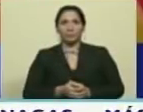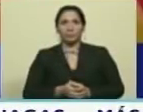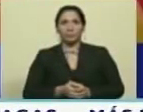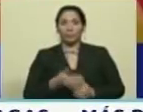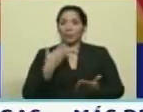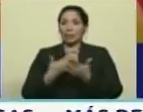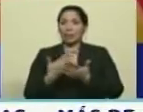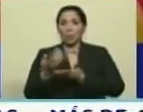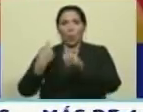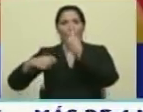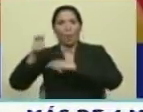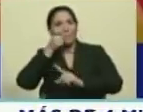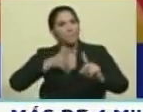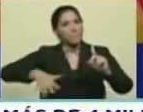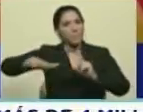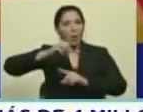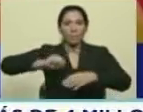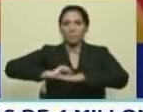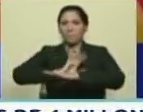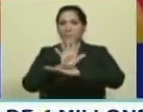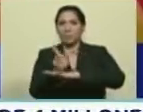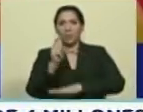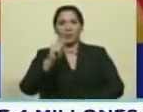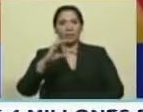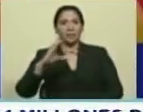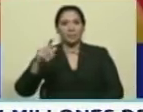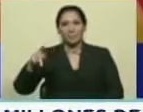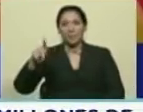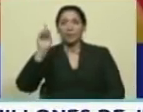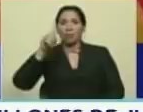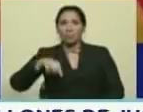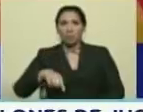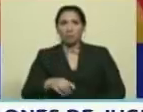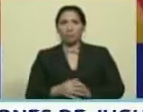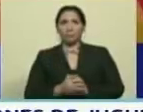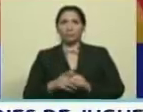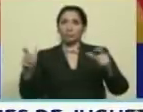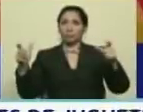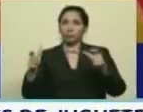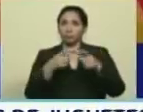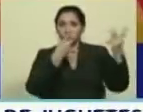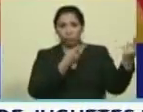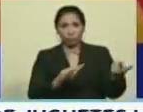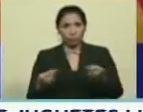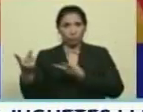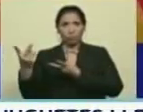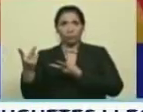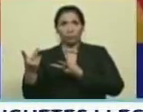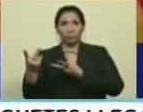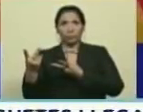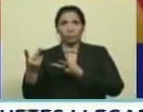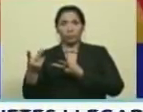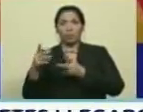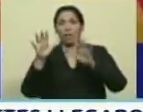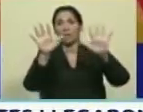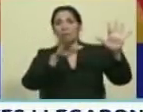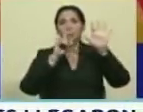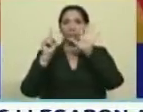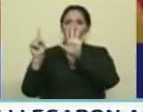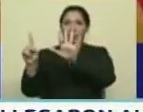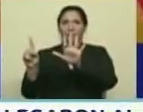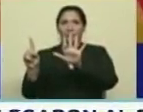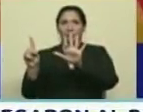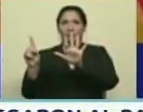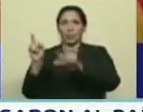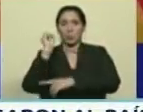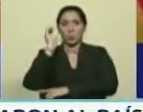los Pueblos, ALBA TSP, así como las distinguidas delegaciones invitadas a la 16ª cumbre de la Alianza en